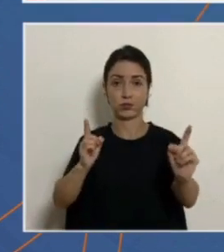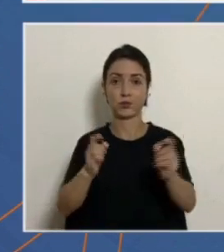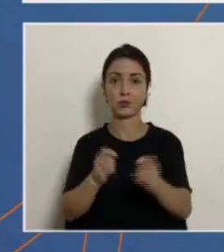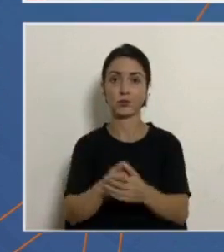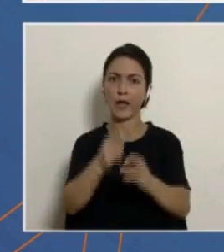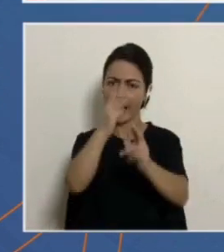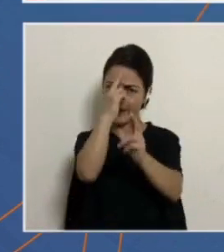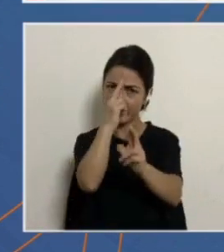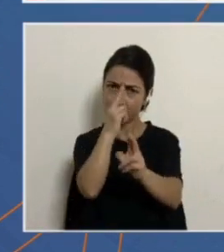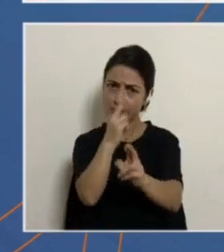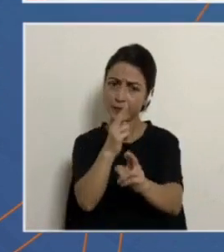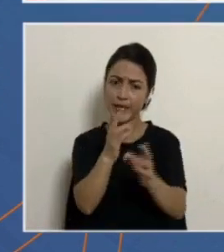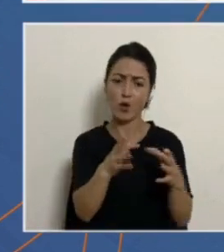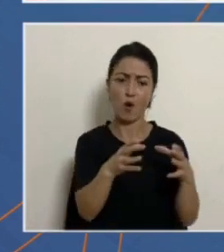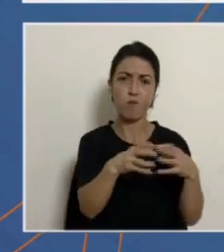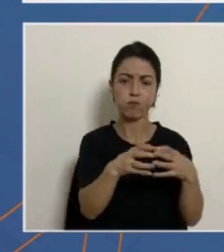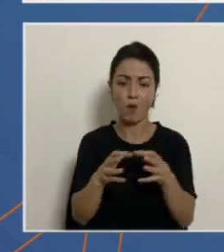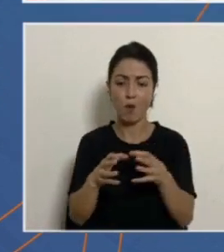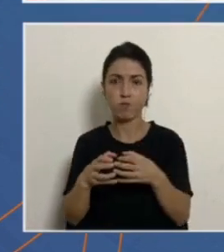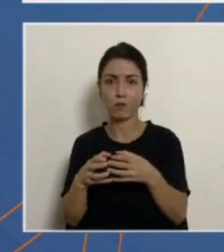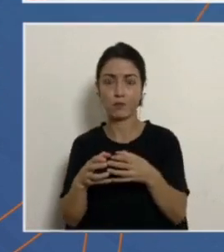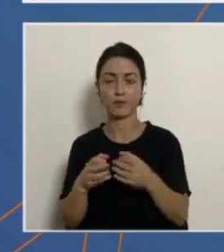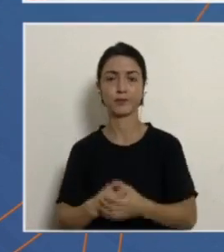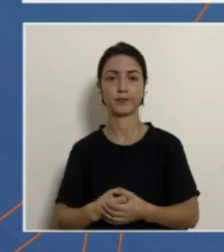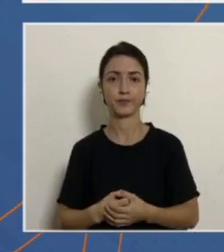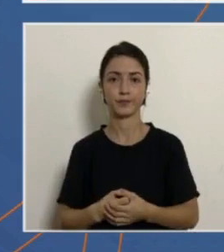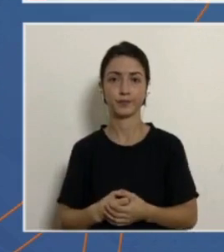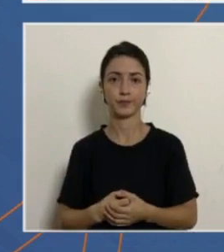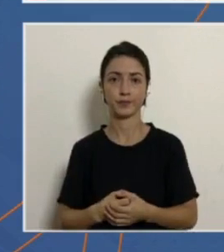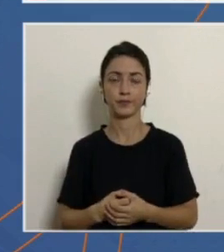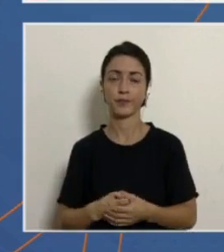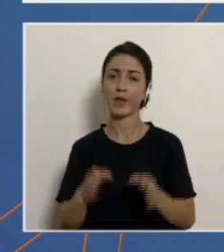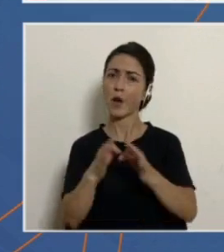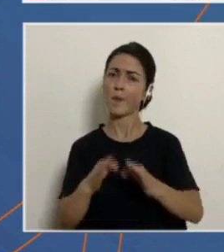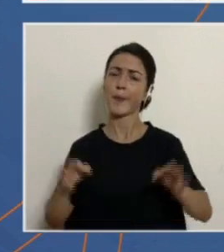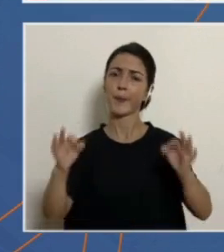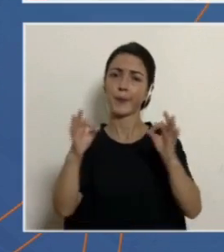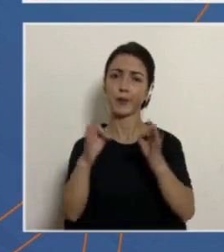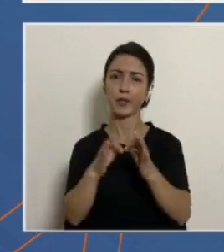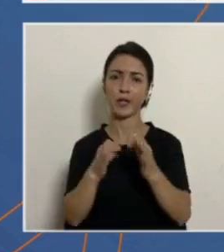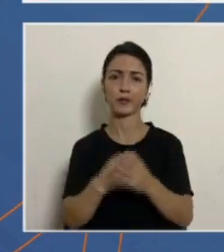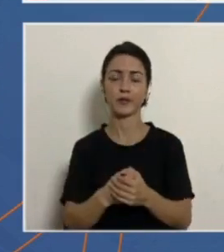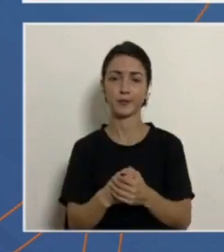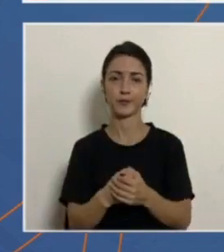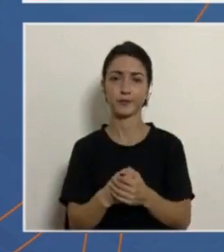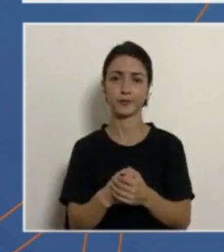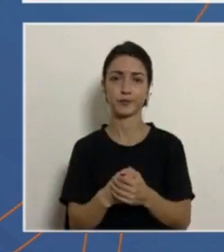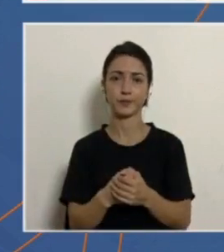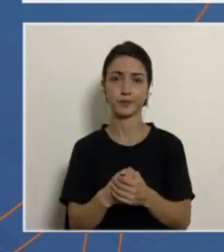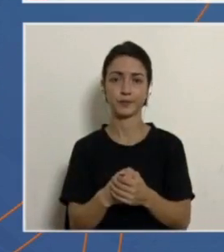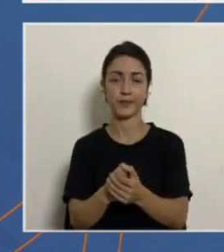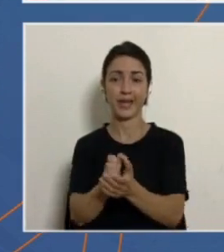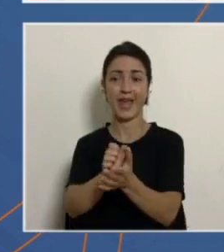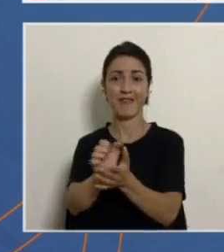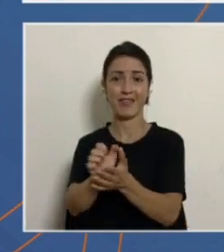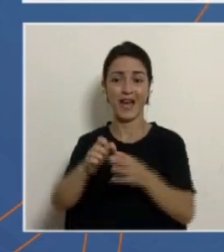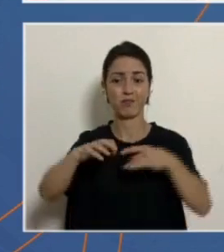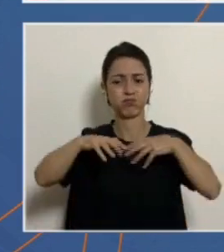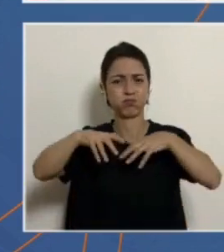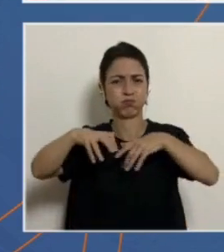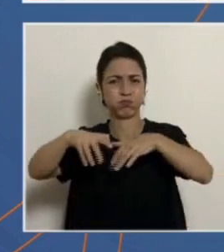el respeto de nuestras burbujas y sobre todo con el poder evitar las